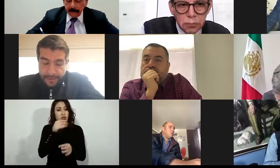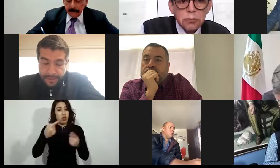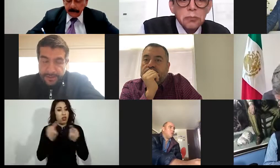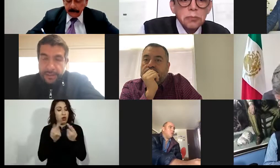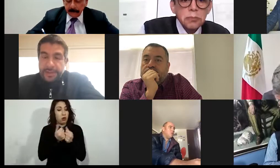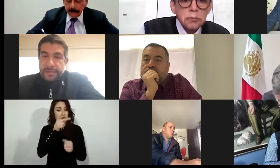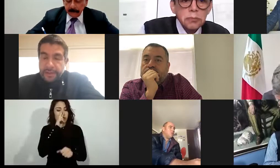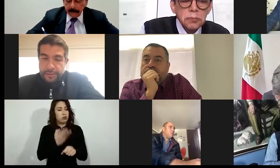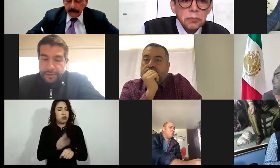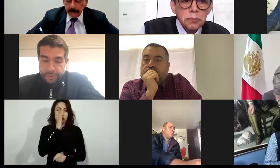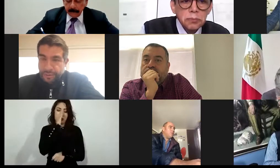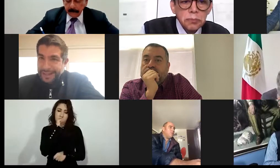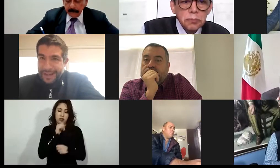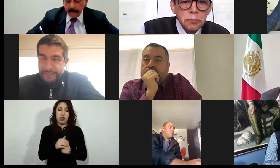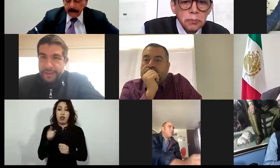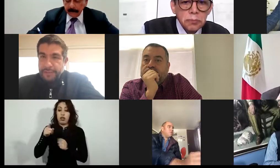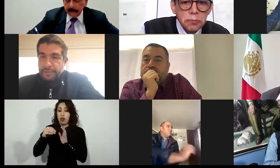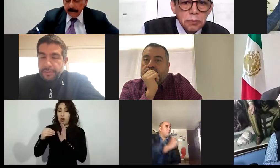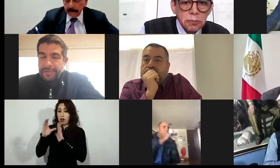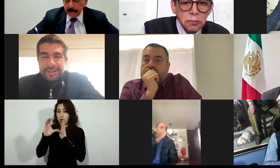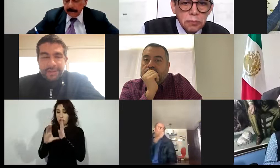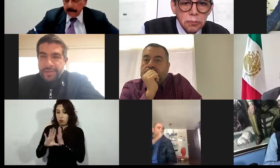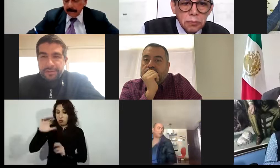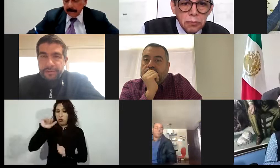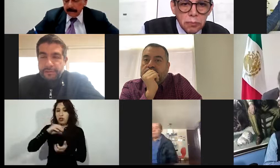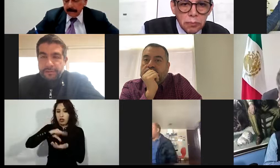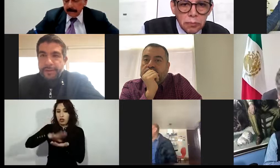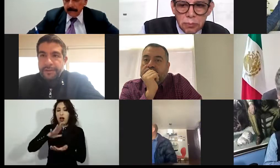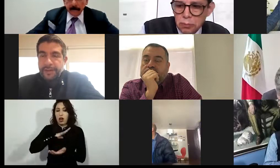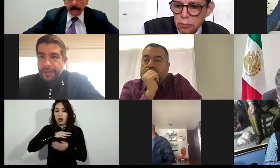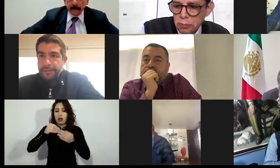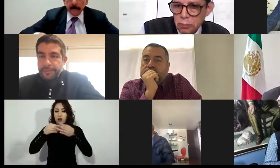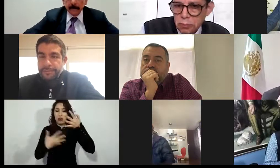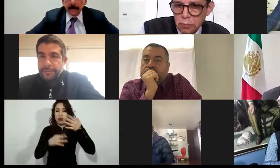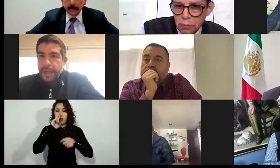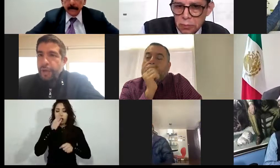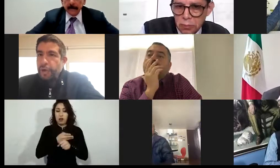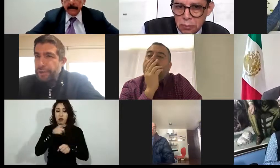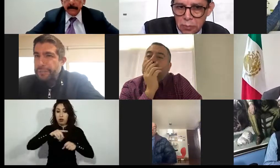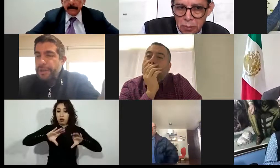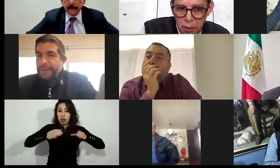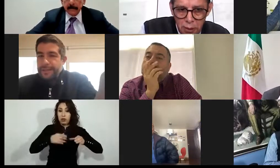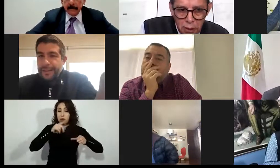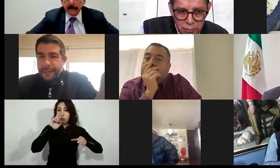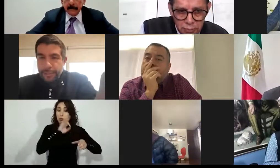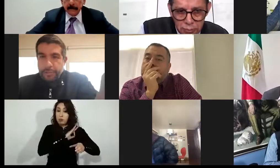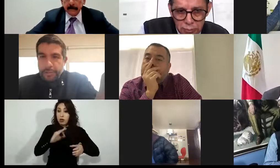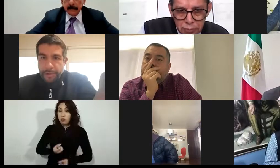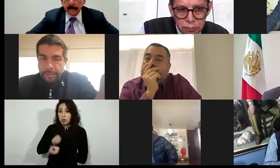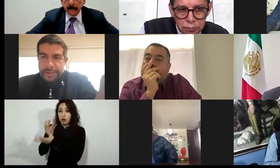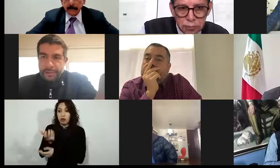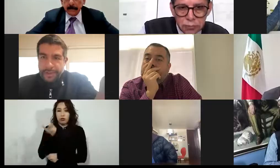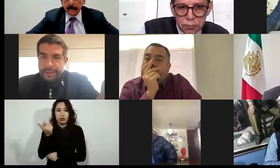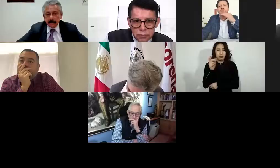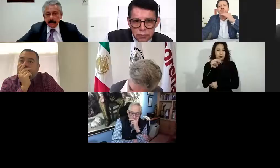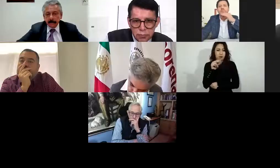sí está establecido en la Constitución claramente las facultades y el Congreso no está facultado para hacer donativos. Con todo y que pudiera ser que en el capítulo 4000